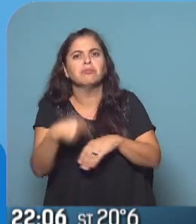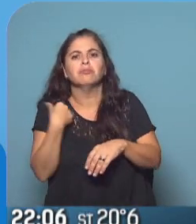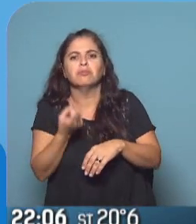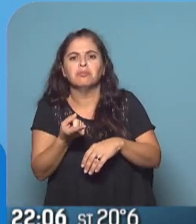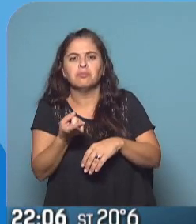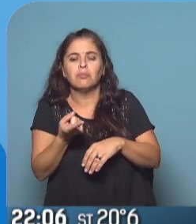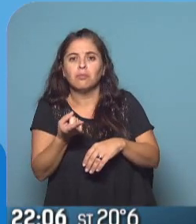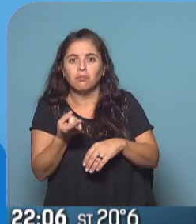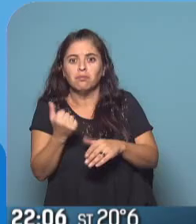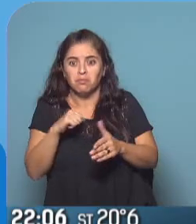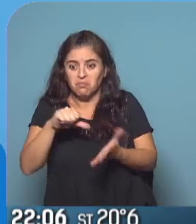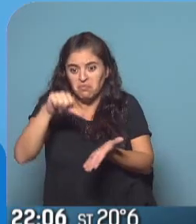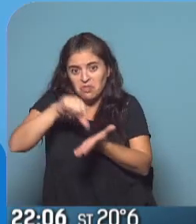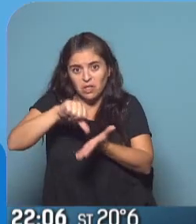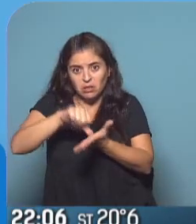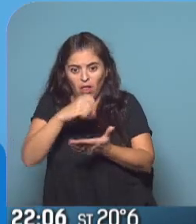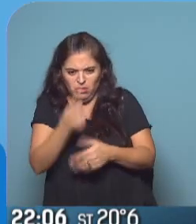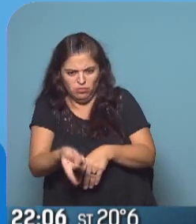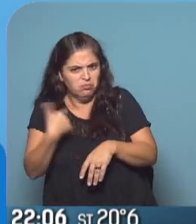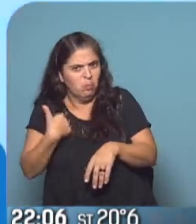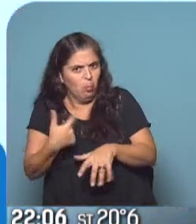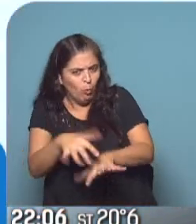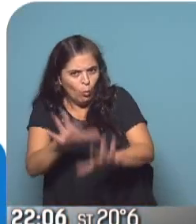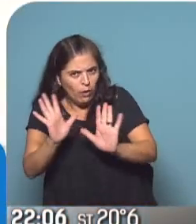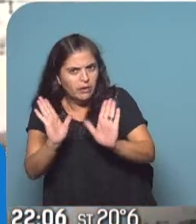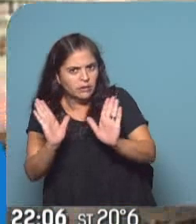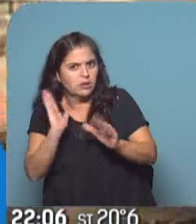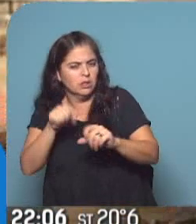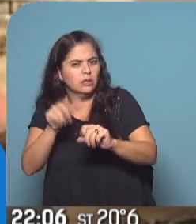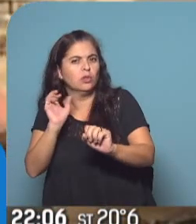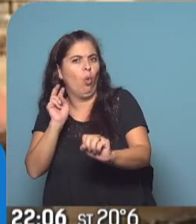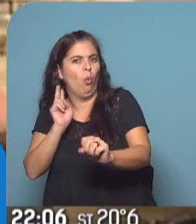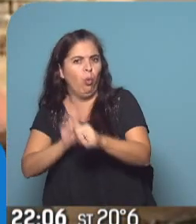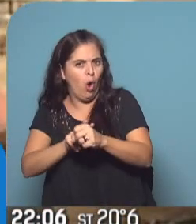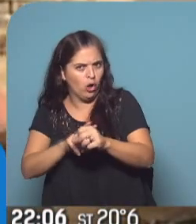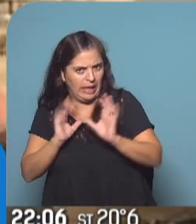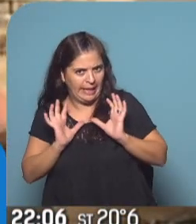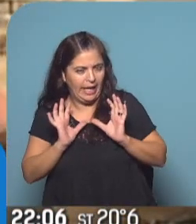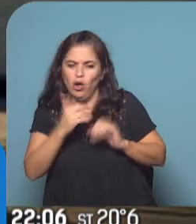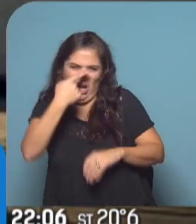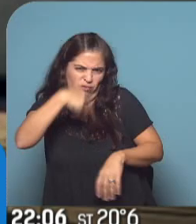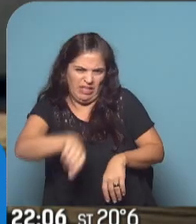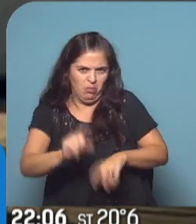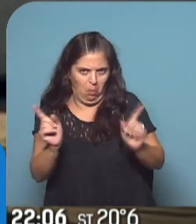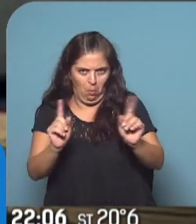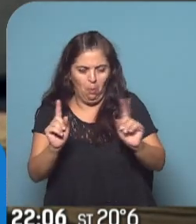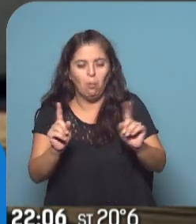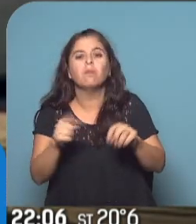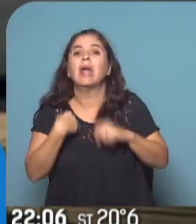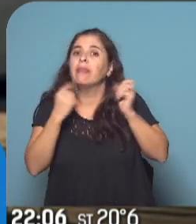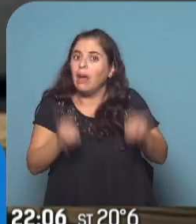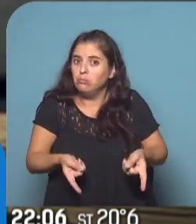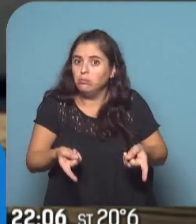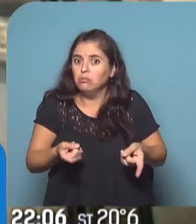iraníes amenazaron muchas veces con bloquear sin concretarlo. Y el martes se registró un ataque con drones armados contra instalaciones